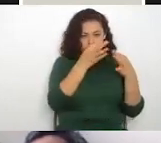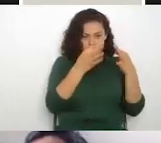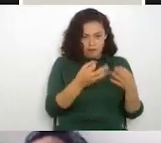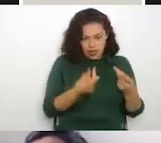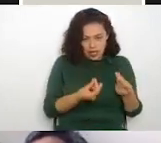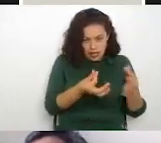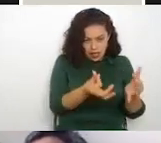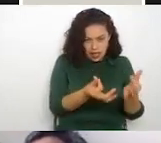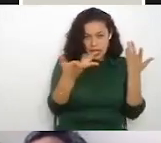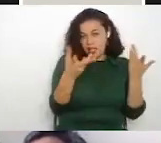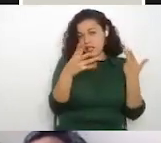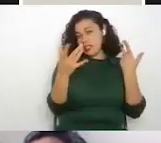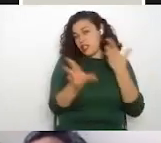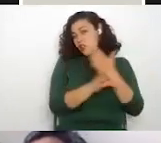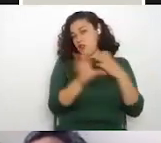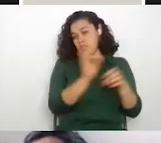ahí